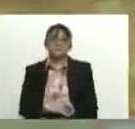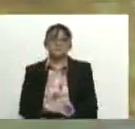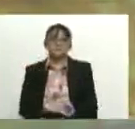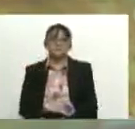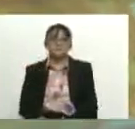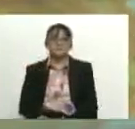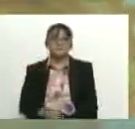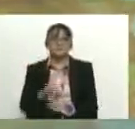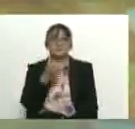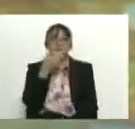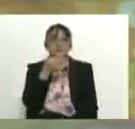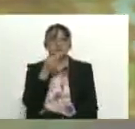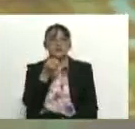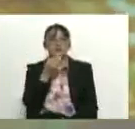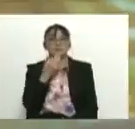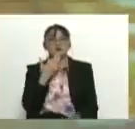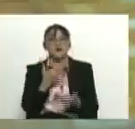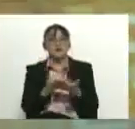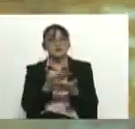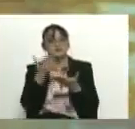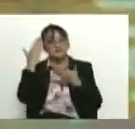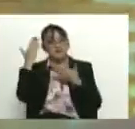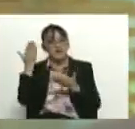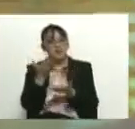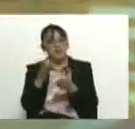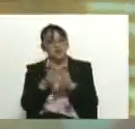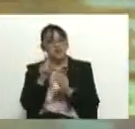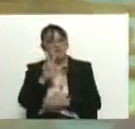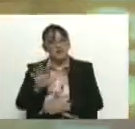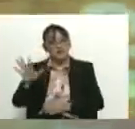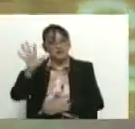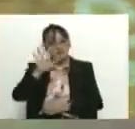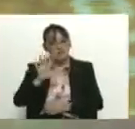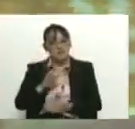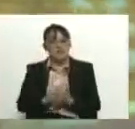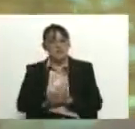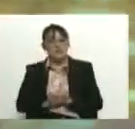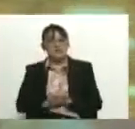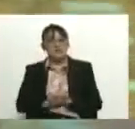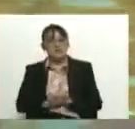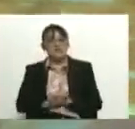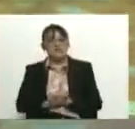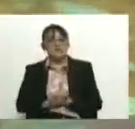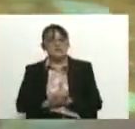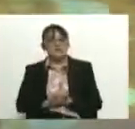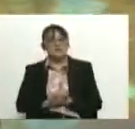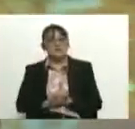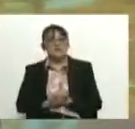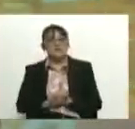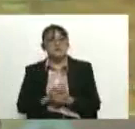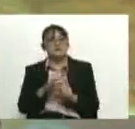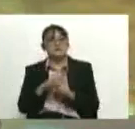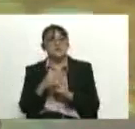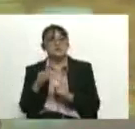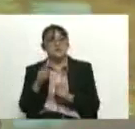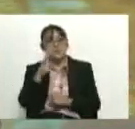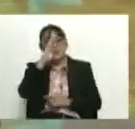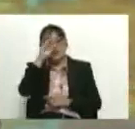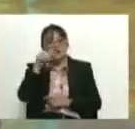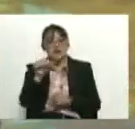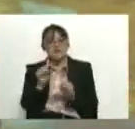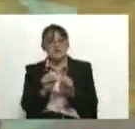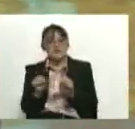Muchas gracias Un saludo a toda Venezuela que nos escucha efectivamente la situación en barinas este fin de